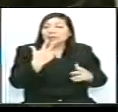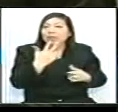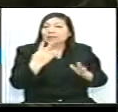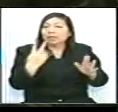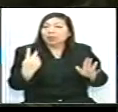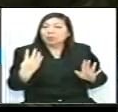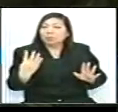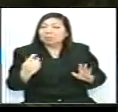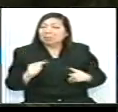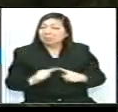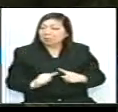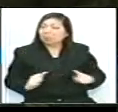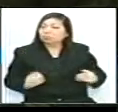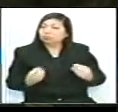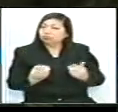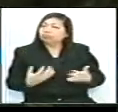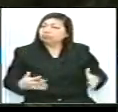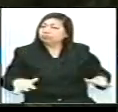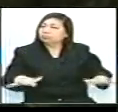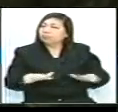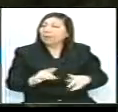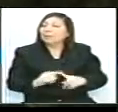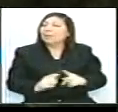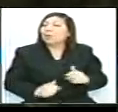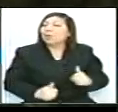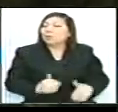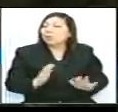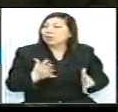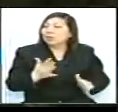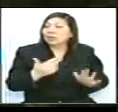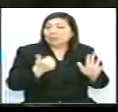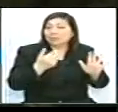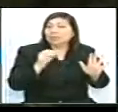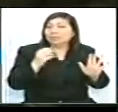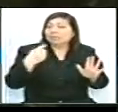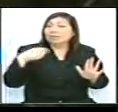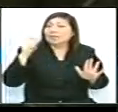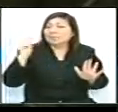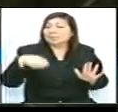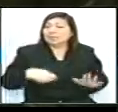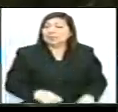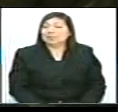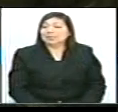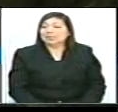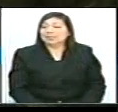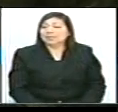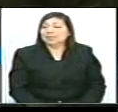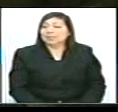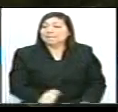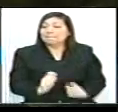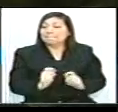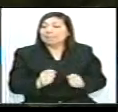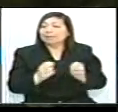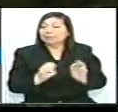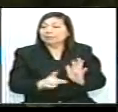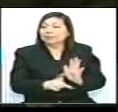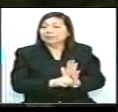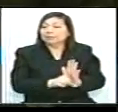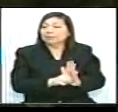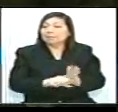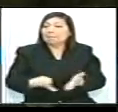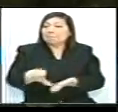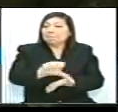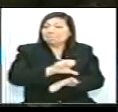8.530.000 hectáreas aproximadamente, de los cuales casi el 60% es destinada legalmente como